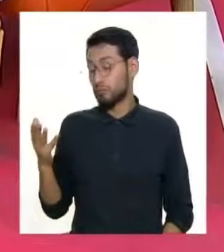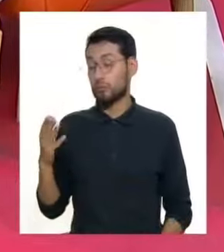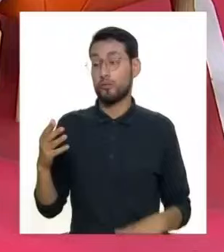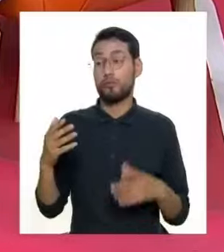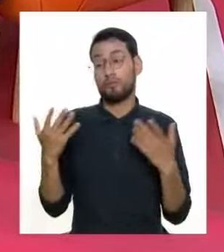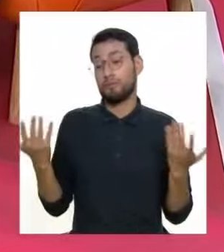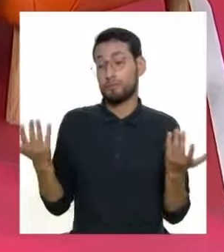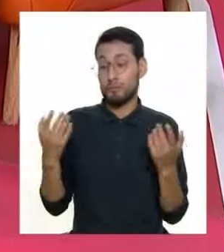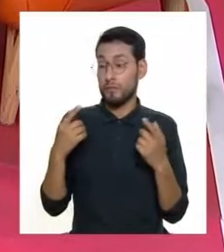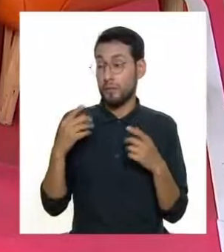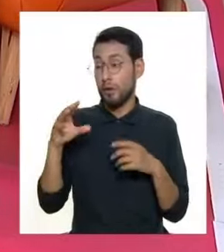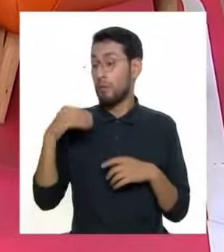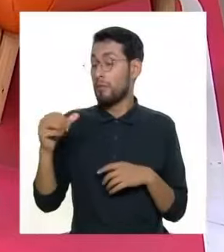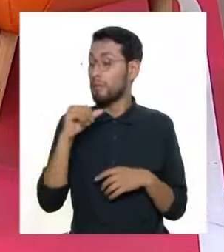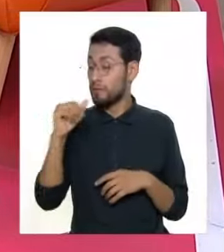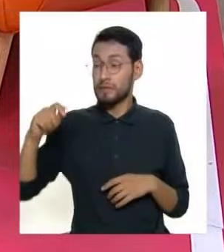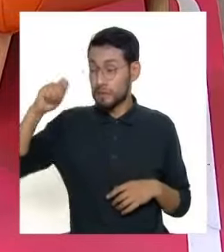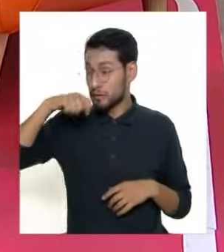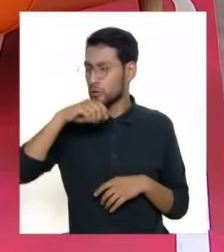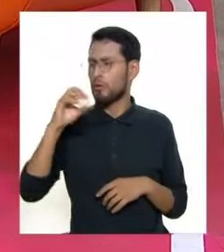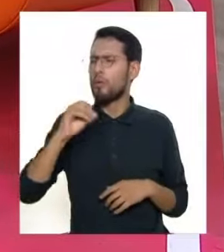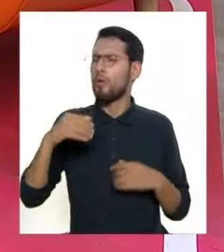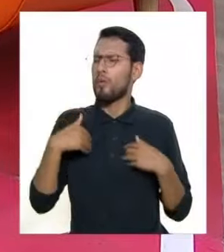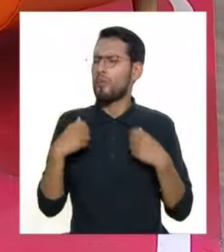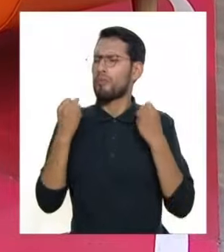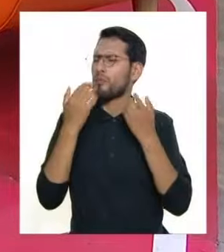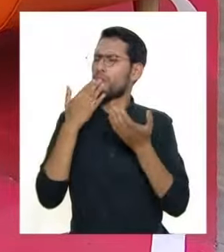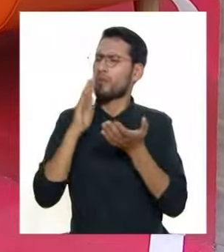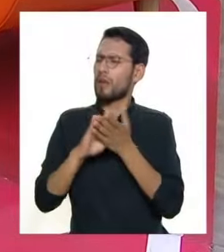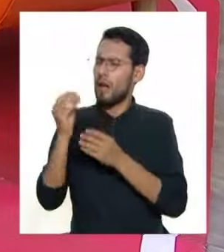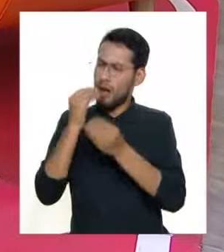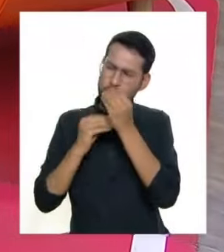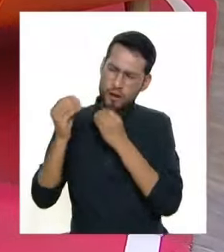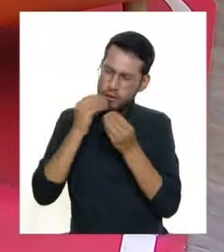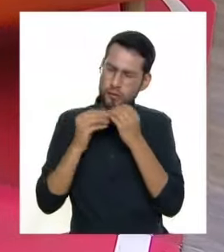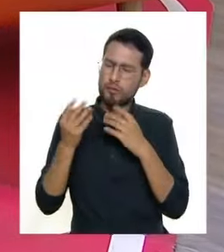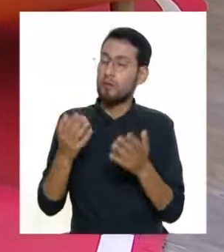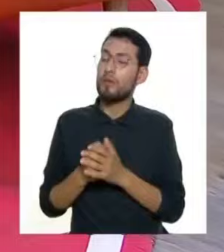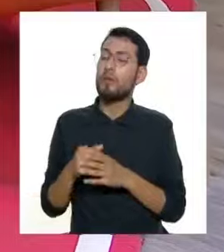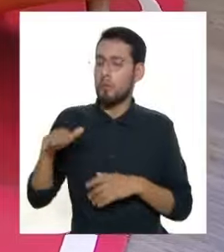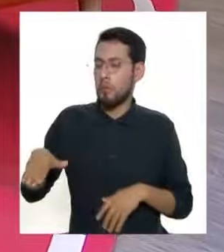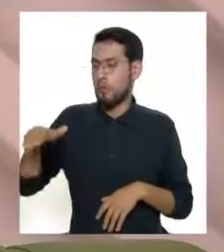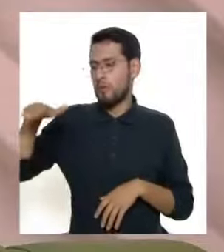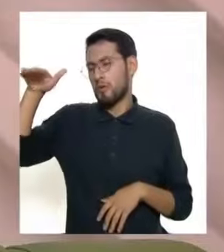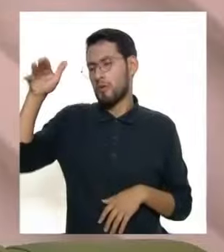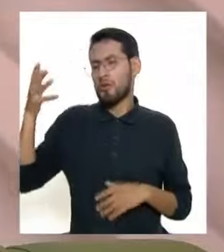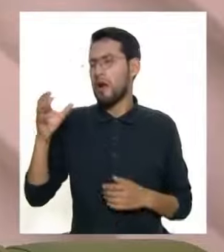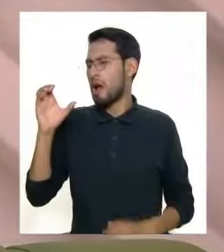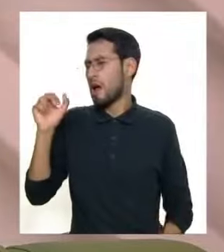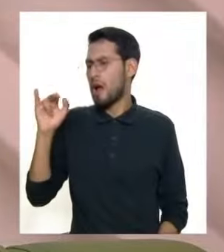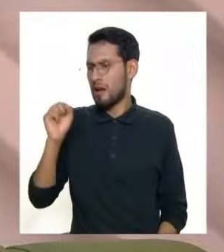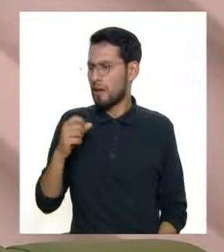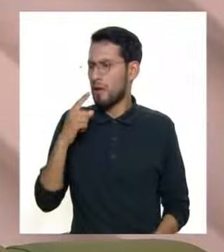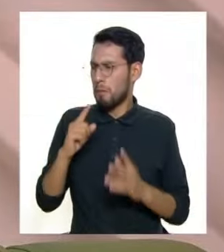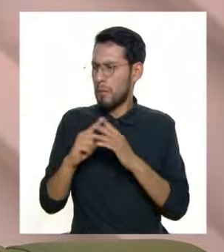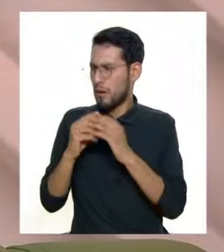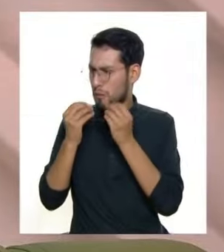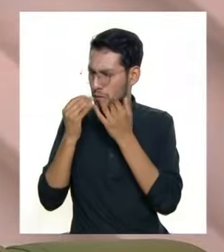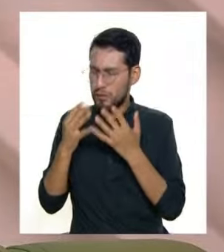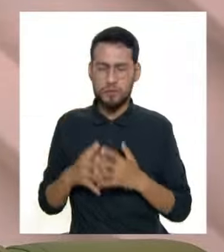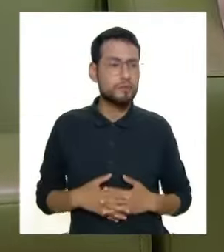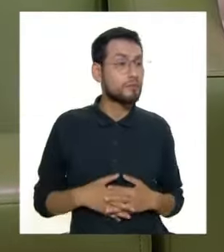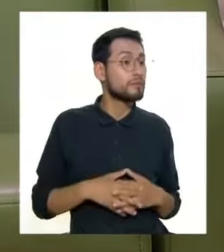dan porque no hay higiene o porque ha habido una mala alimentación? Y cuando uno va creciendo, pues las caries empiezan a aparecer.